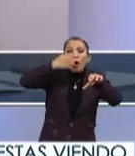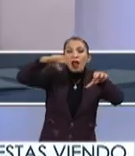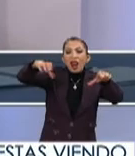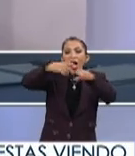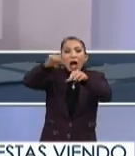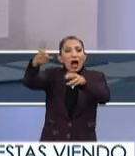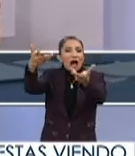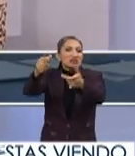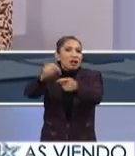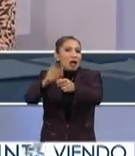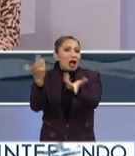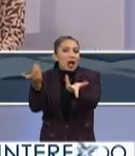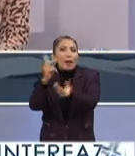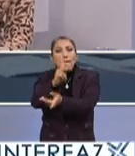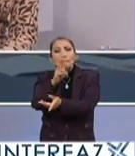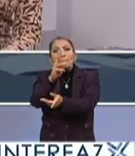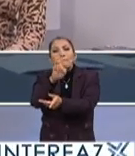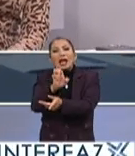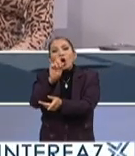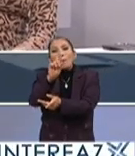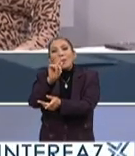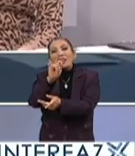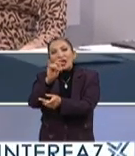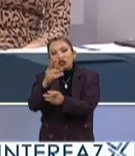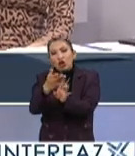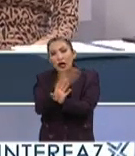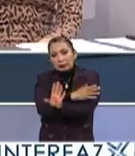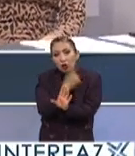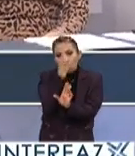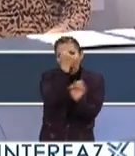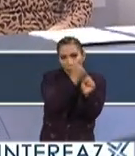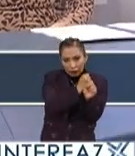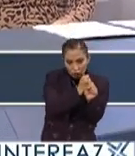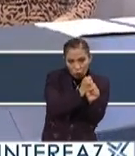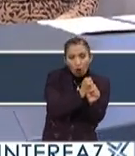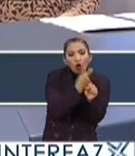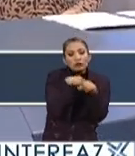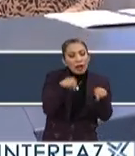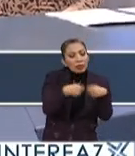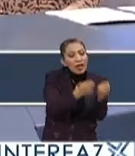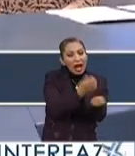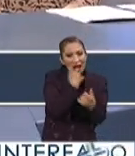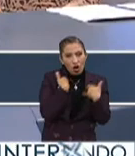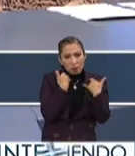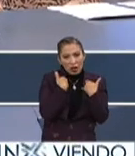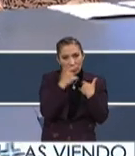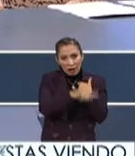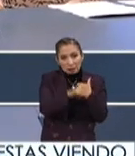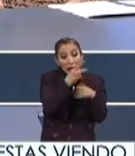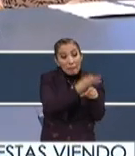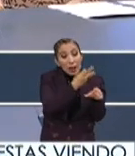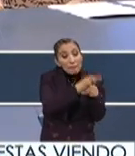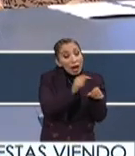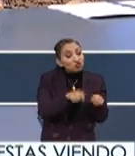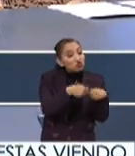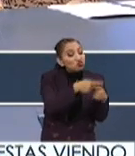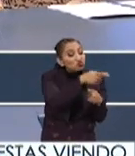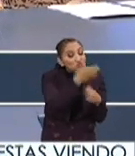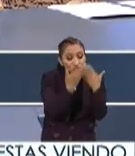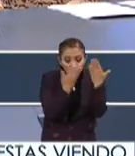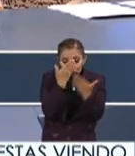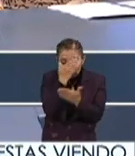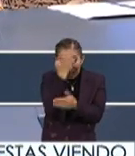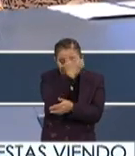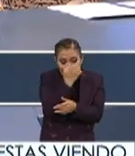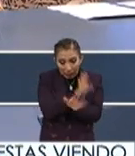solamente desarrollamos el propedéutico. El propedéutico es un año que se le ofrece a los jóvenes a nivel de prepa que hacen un